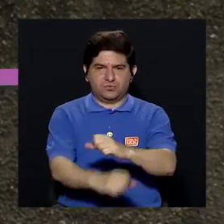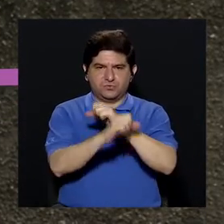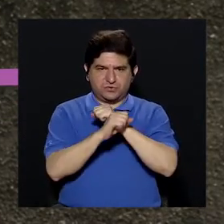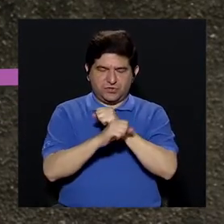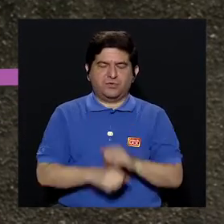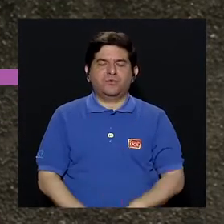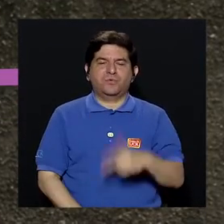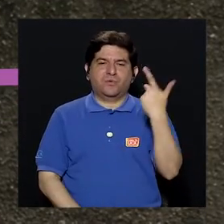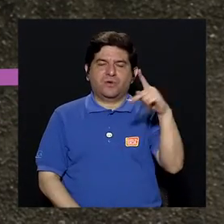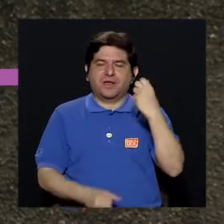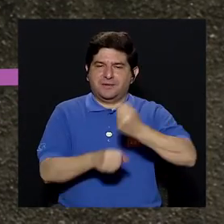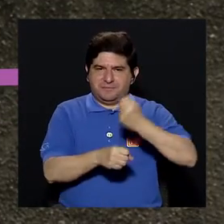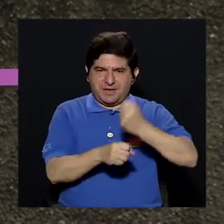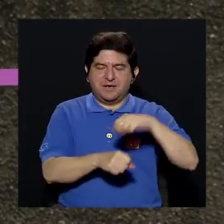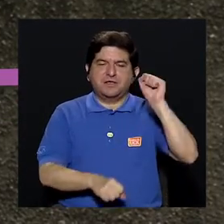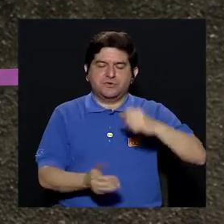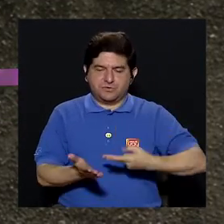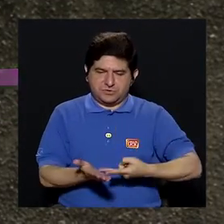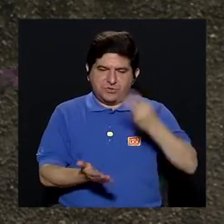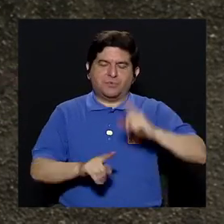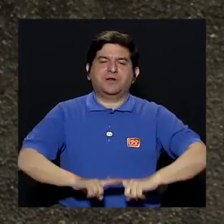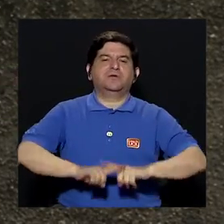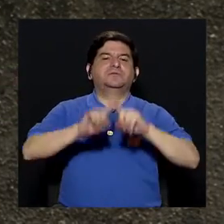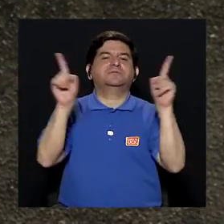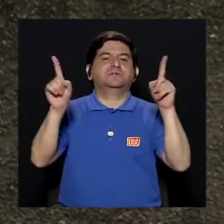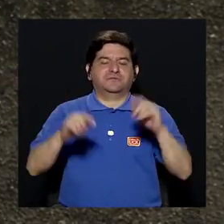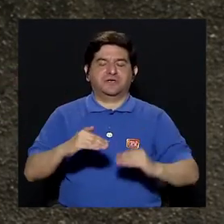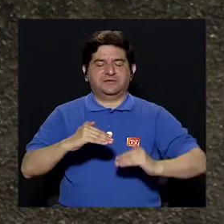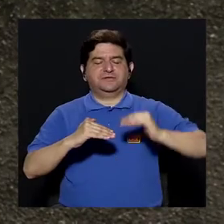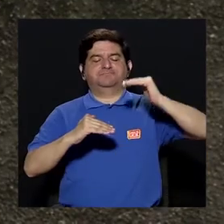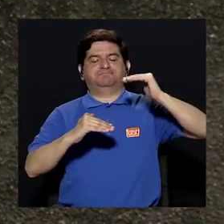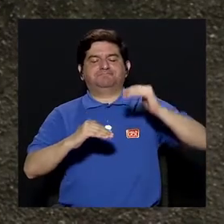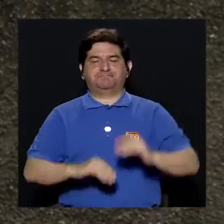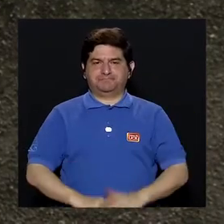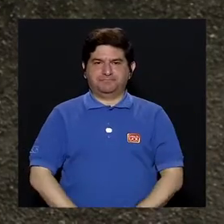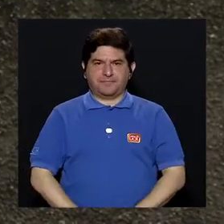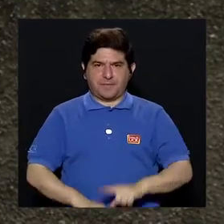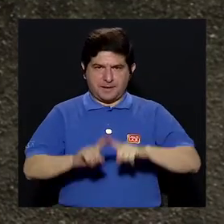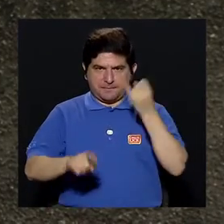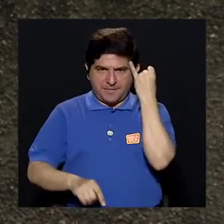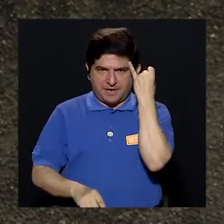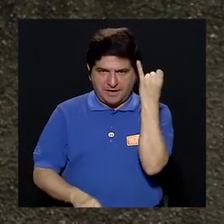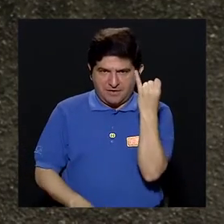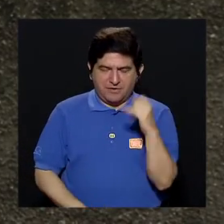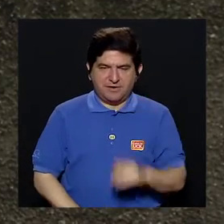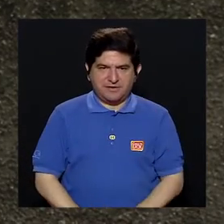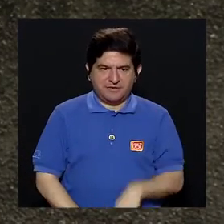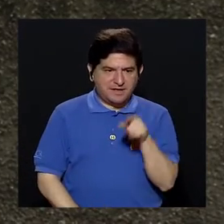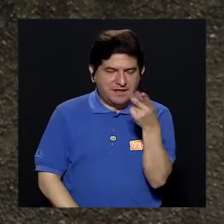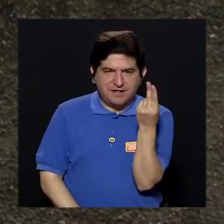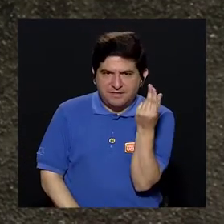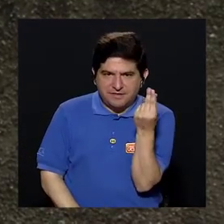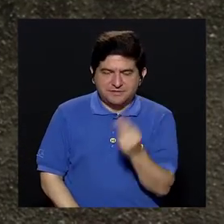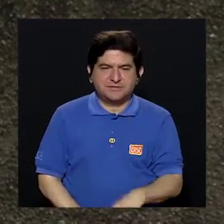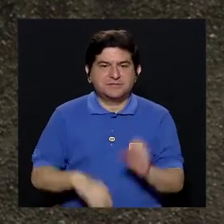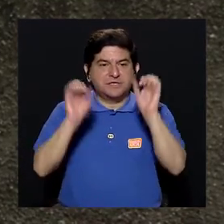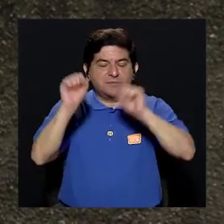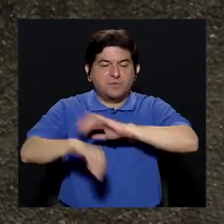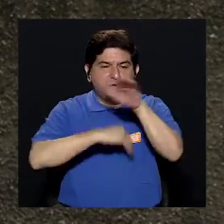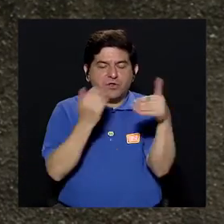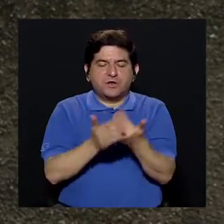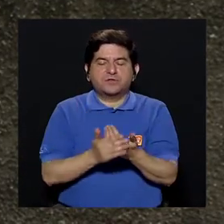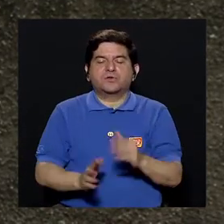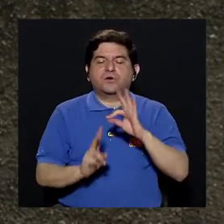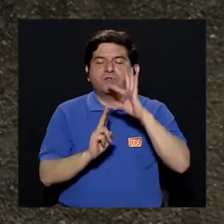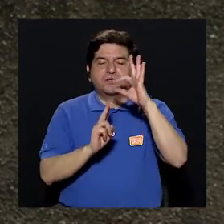ejemplo, de riesgos de trabajo, que sí tiene un monto muy diferente y superior. Pero la intención con ese dinero es ofrecerle